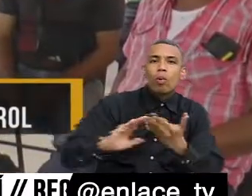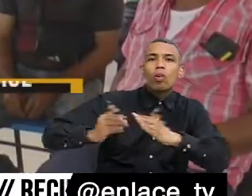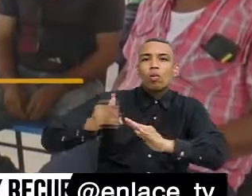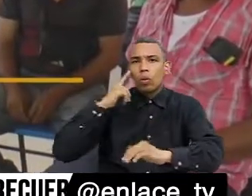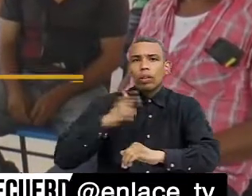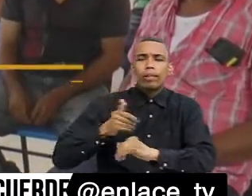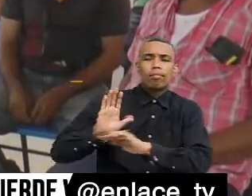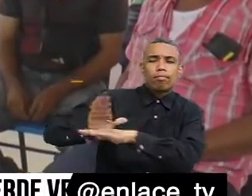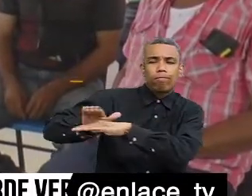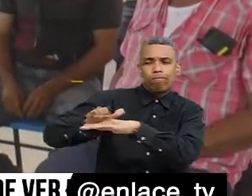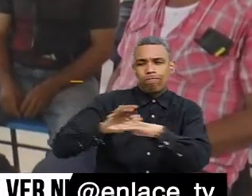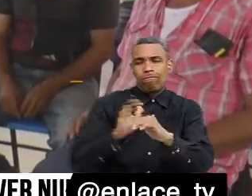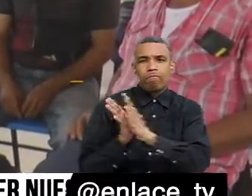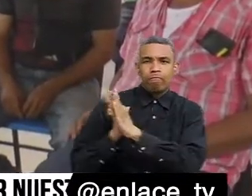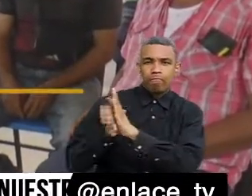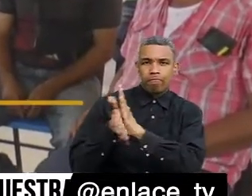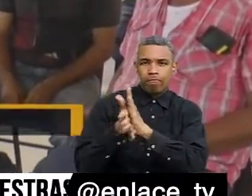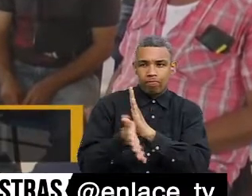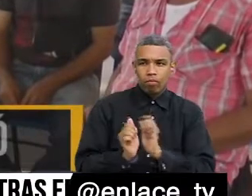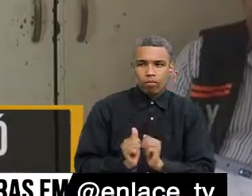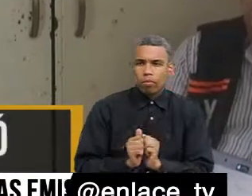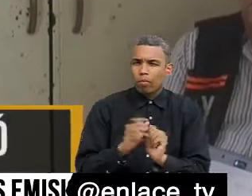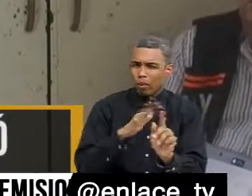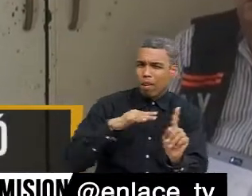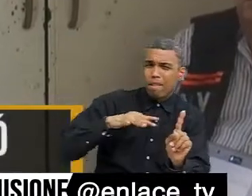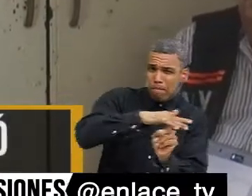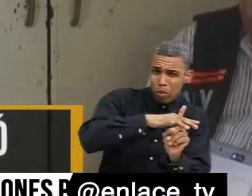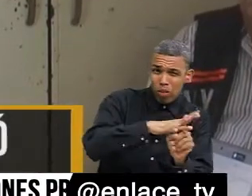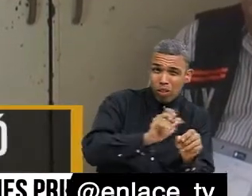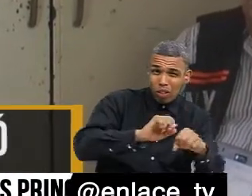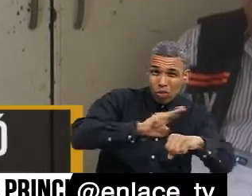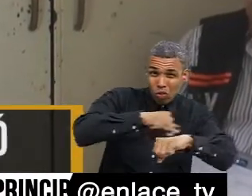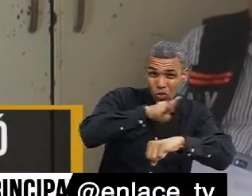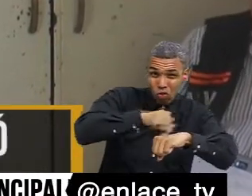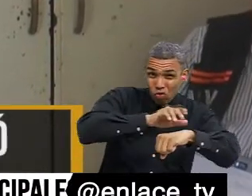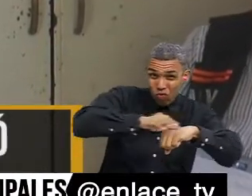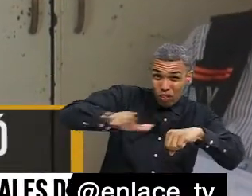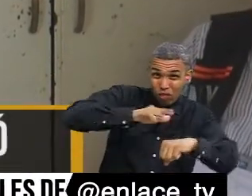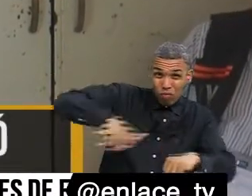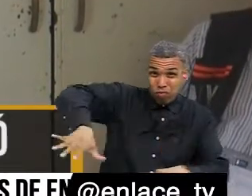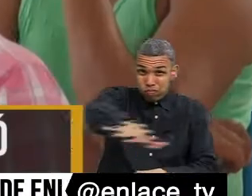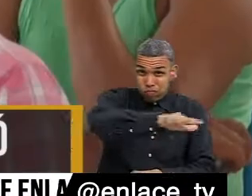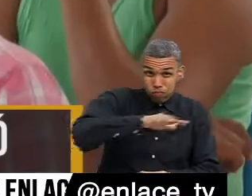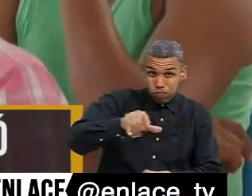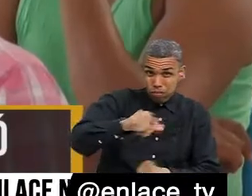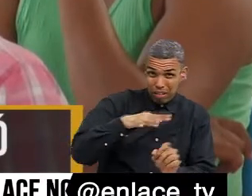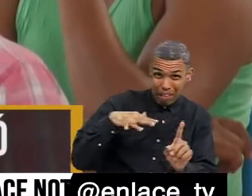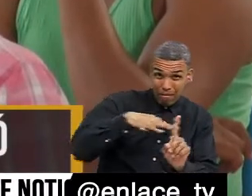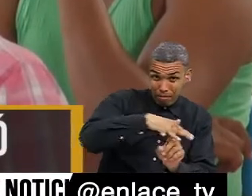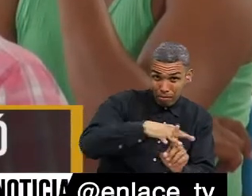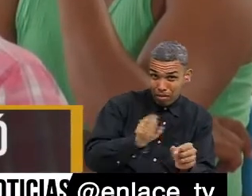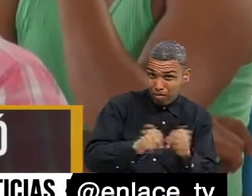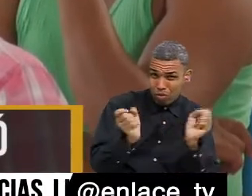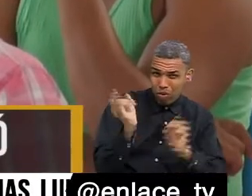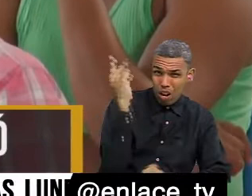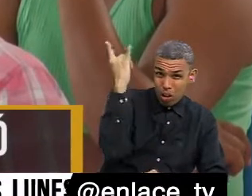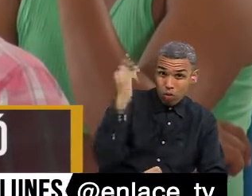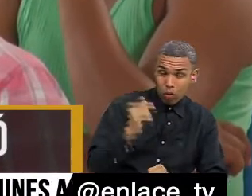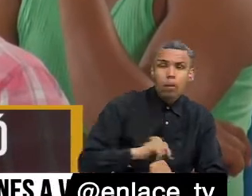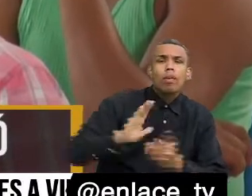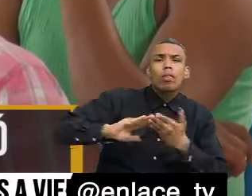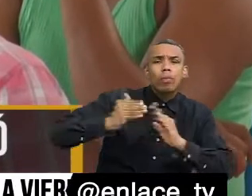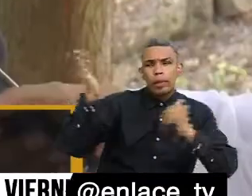de los resultados del estudio del impacto ambiental realizados en el mes de enero en esta hora que se llevará a cabo en barrancabermeja